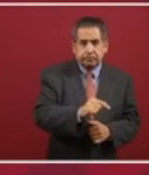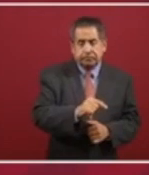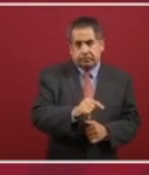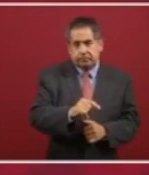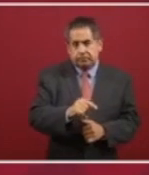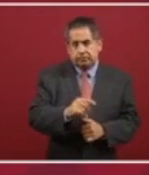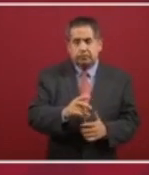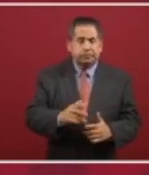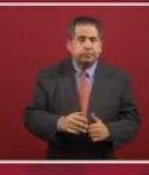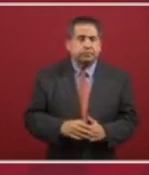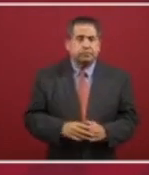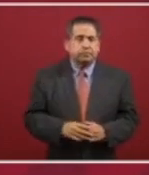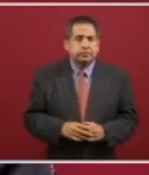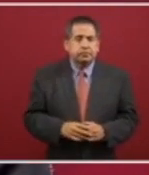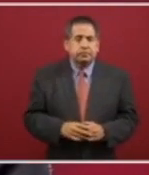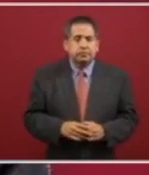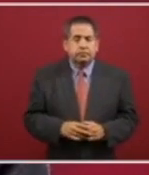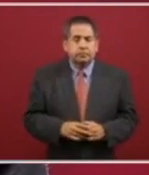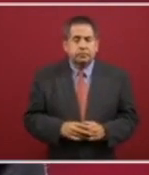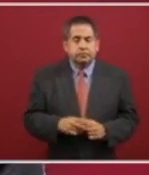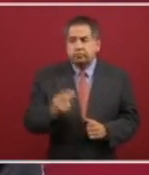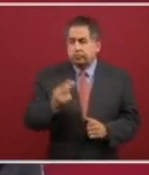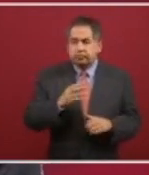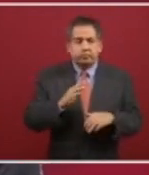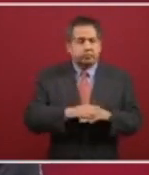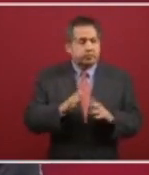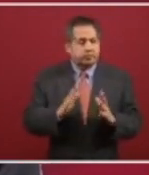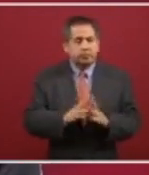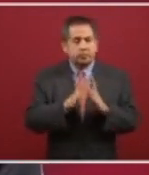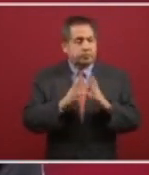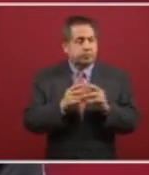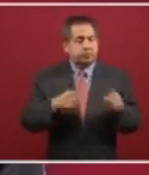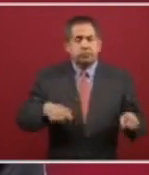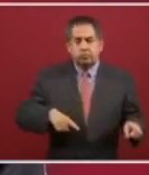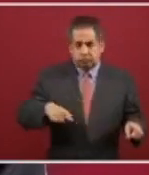de la intervención del Estado.